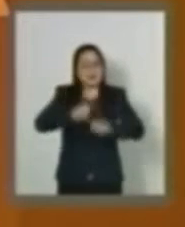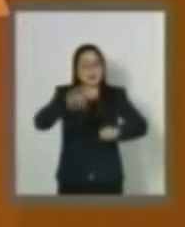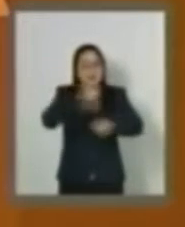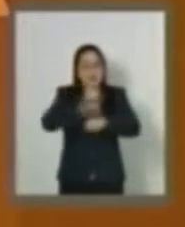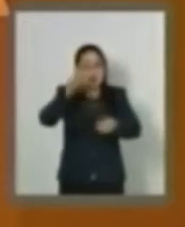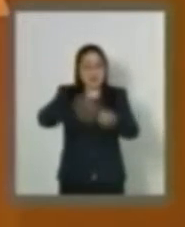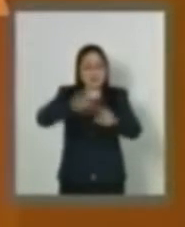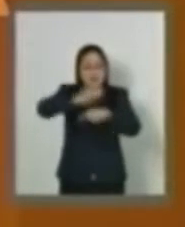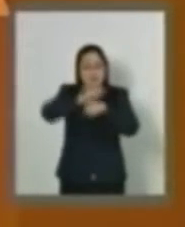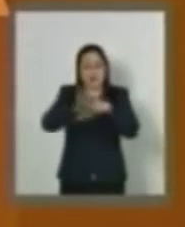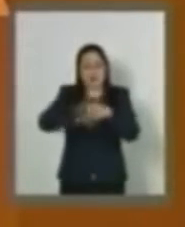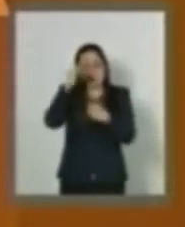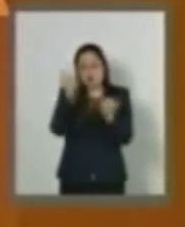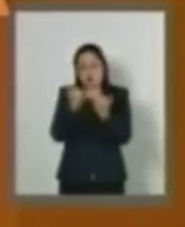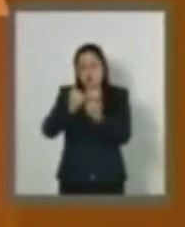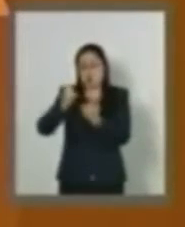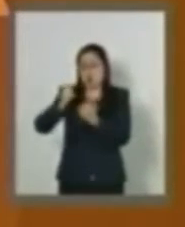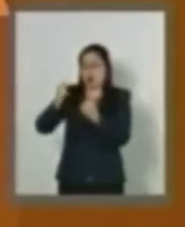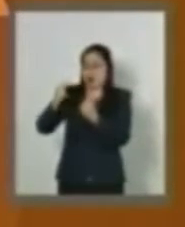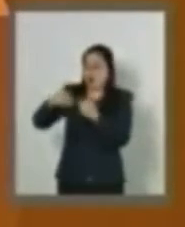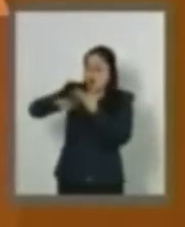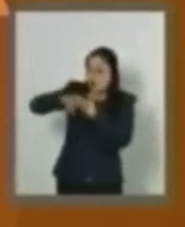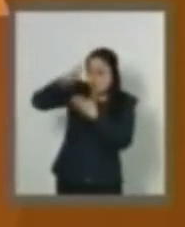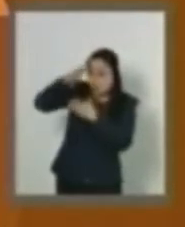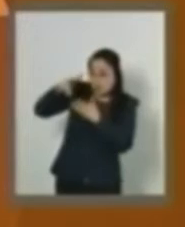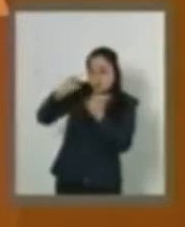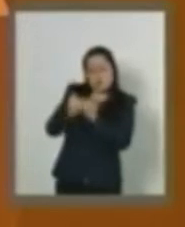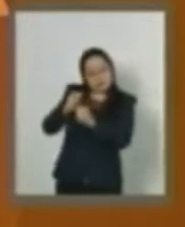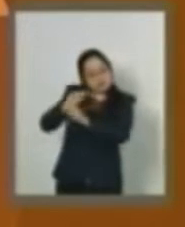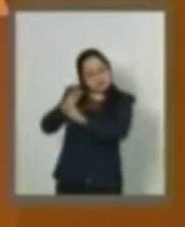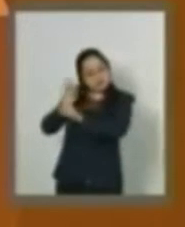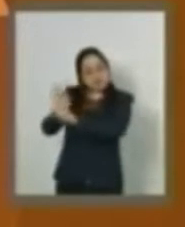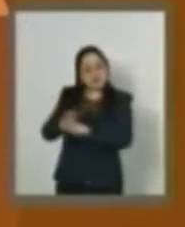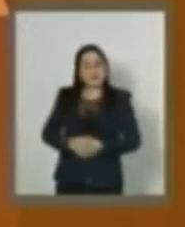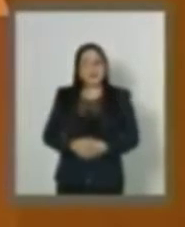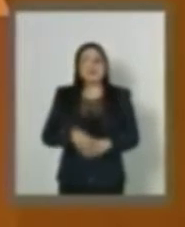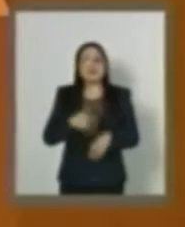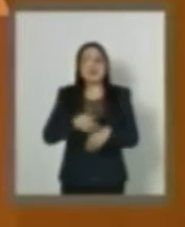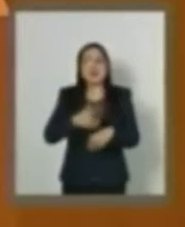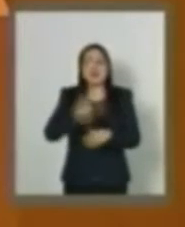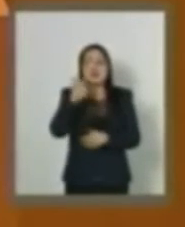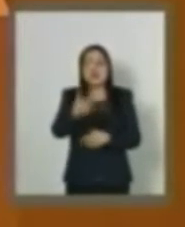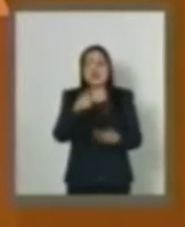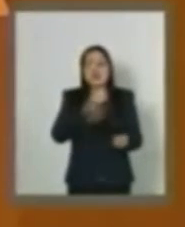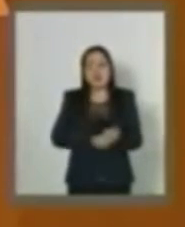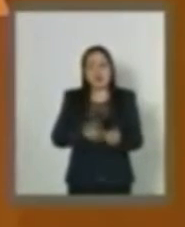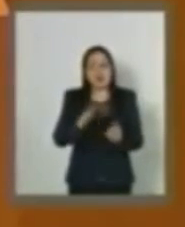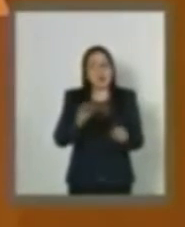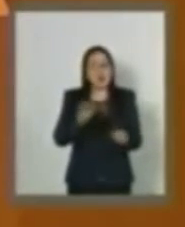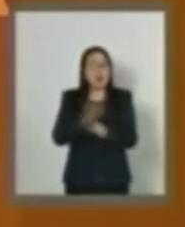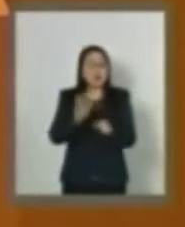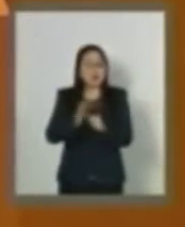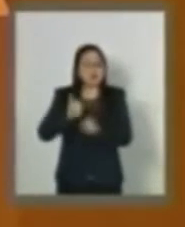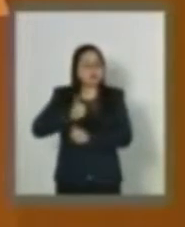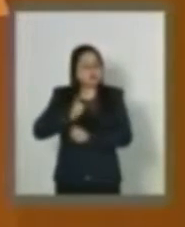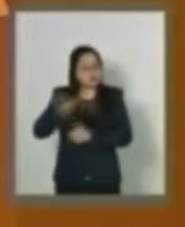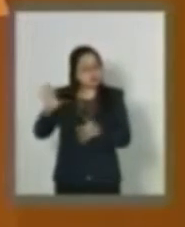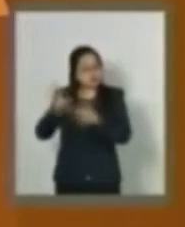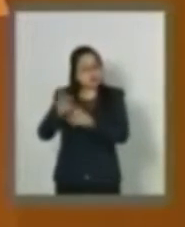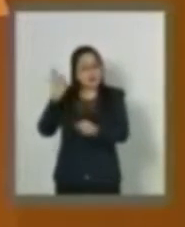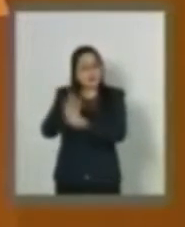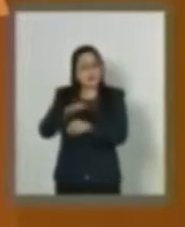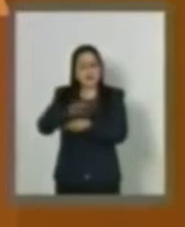estas cambios que se discutieron hace unos momentos. Aproximadamente hace 15 minutos comenzó esta discusión en lo general de